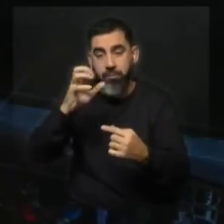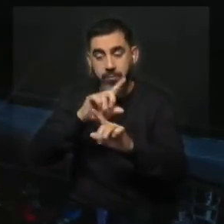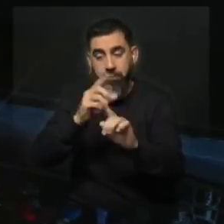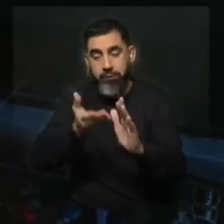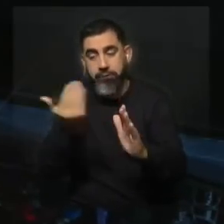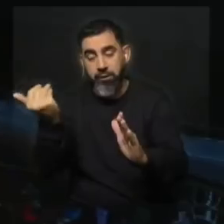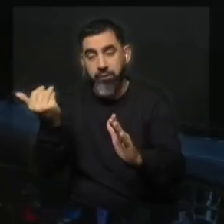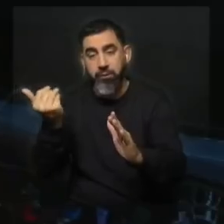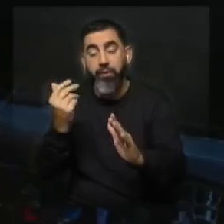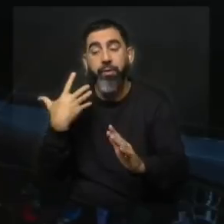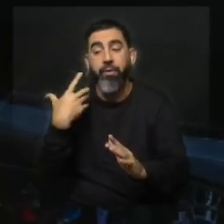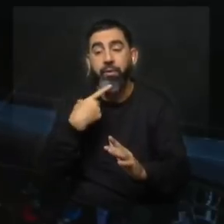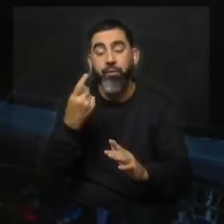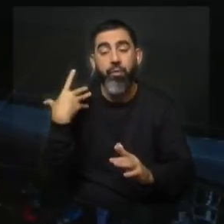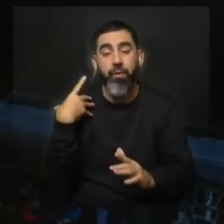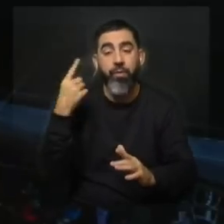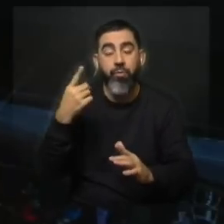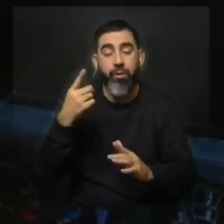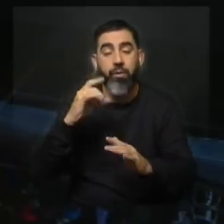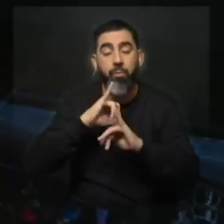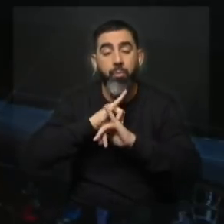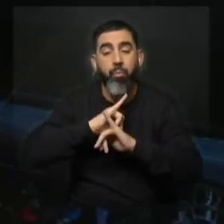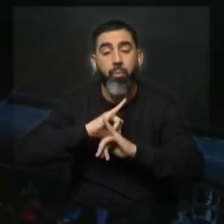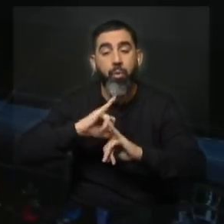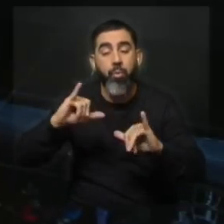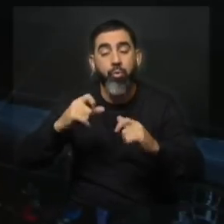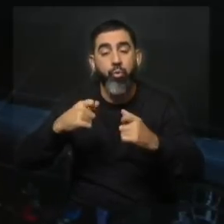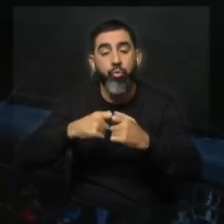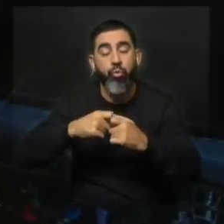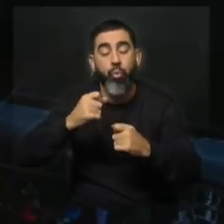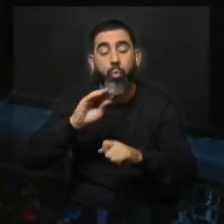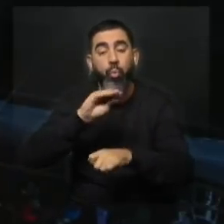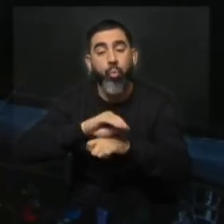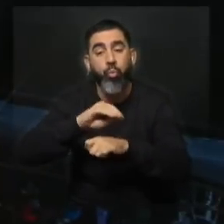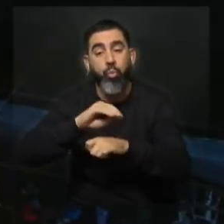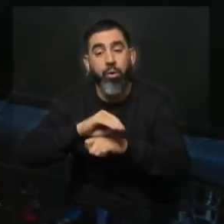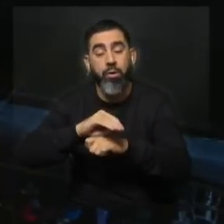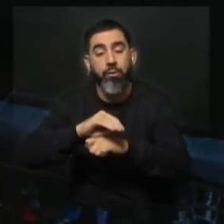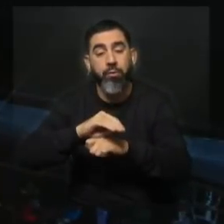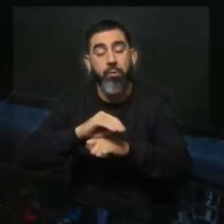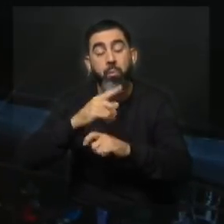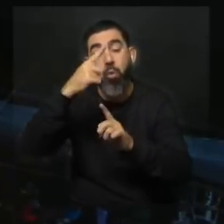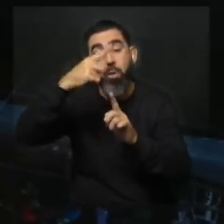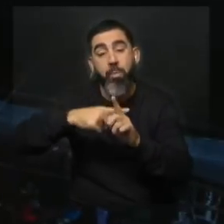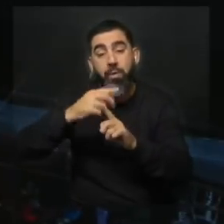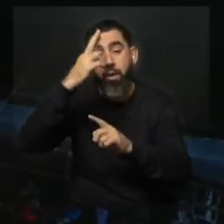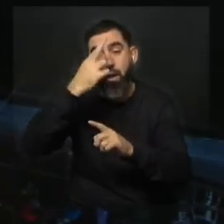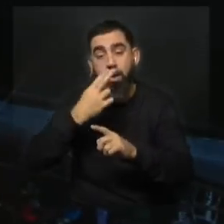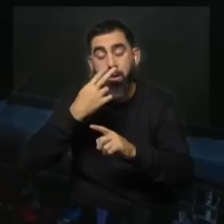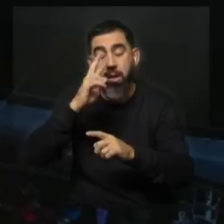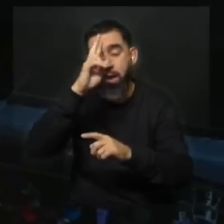educativos esto lo dijo la directora del área de promoción sociocultural Rosa Méndez en el marco del mes de la afrodescendencia